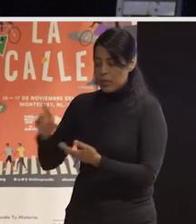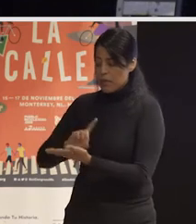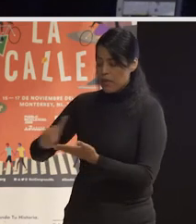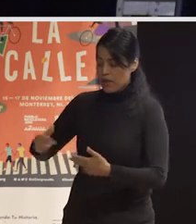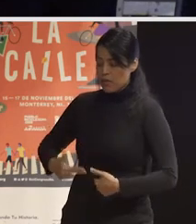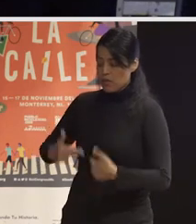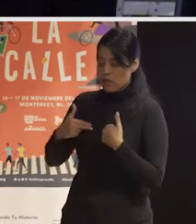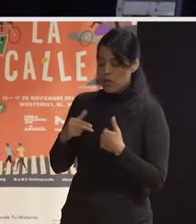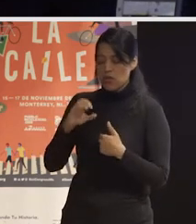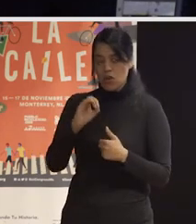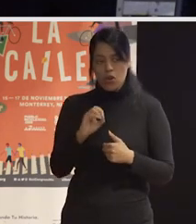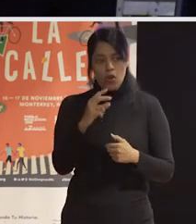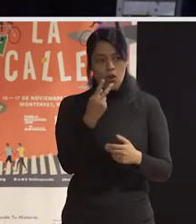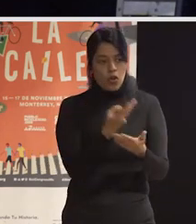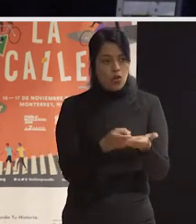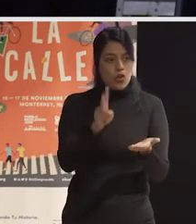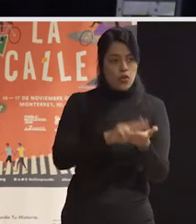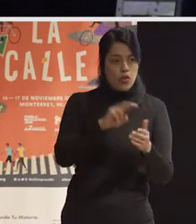también con doble rueda